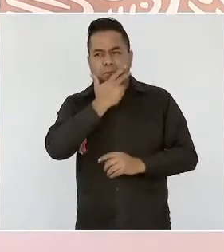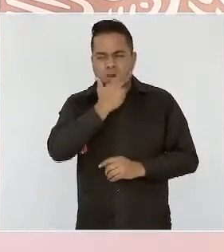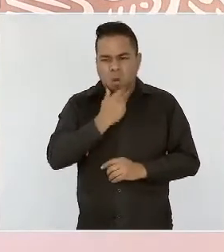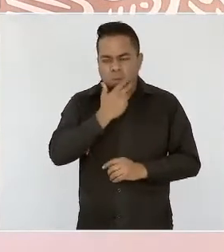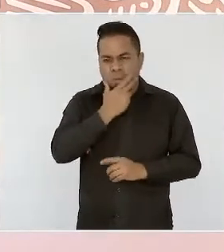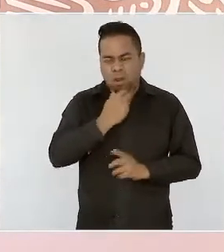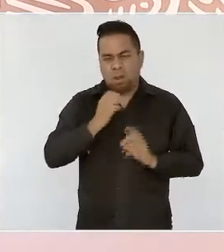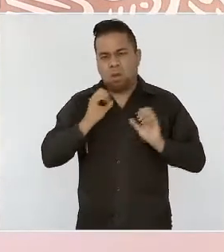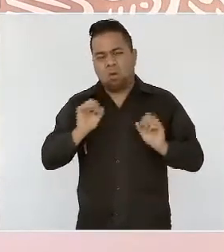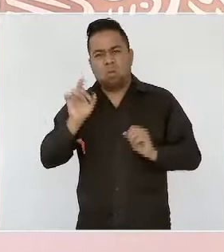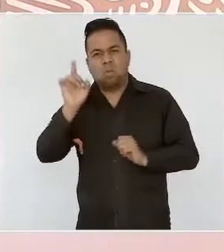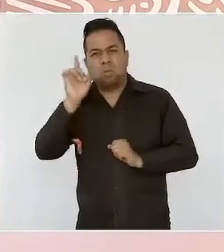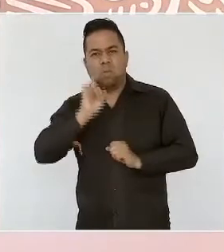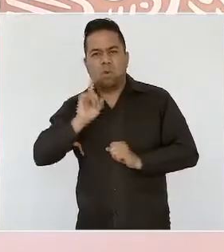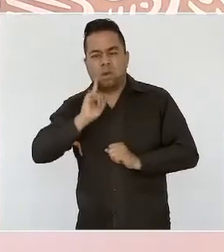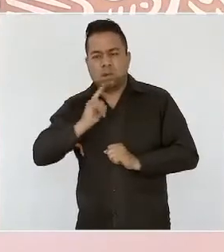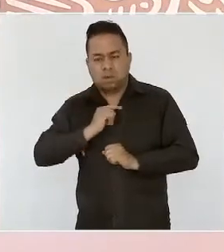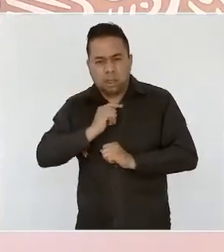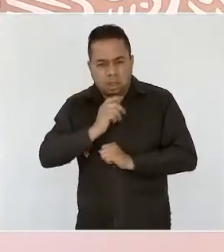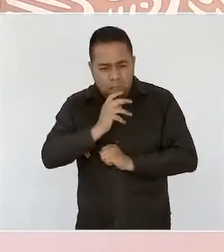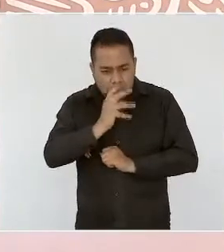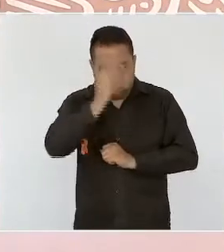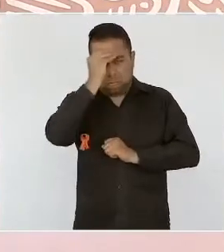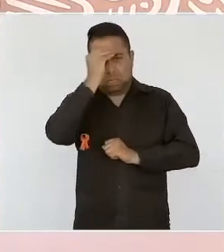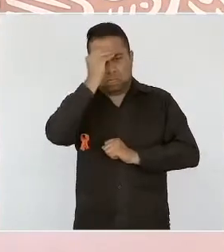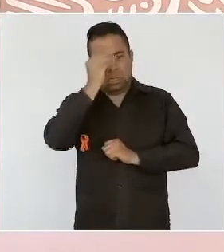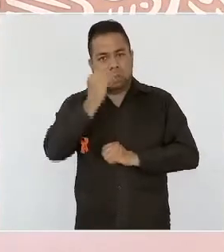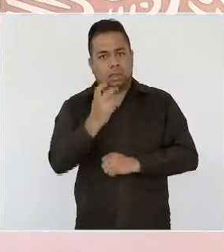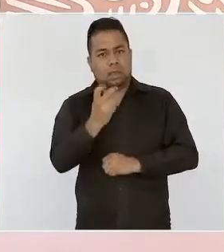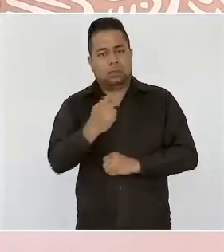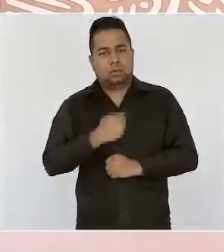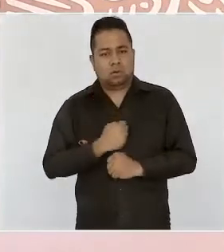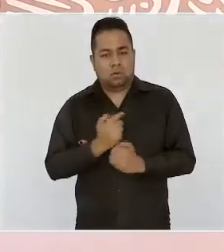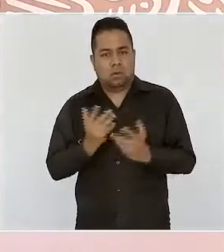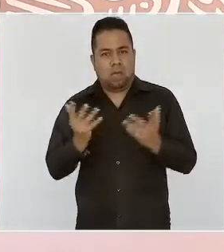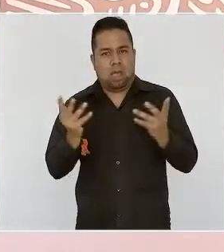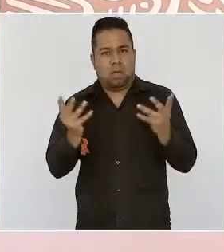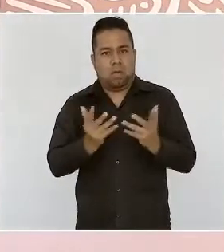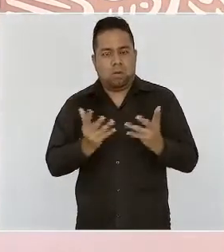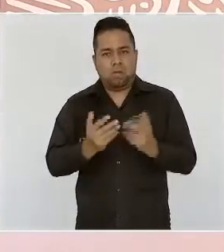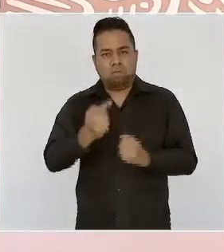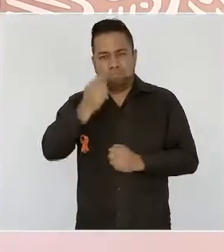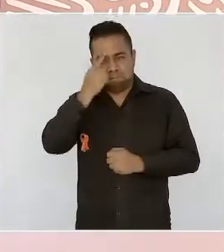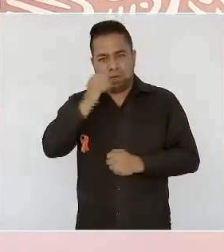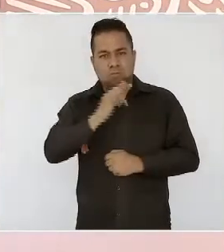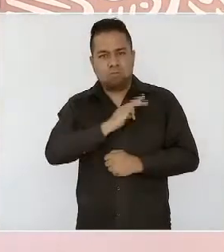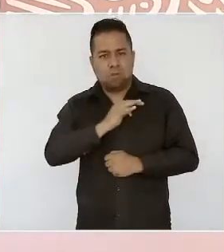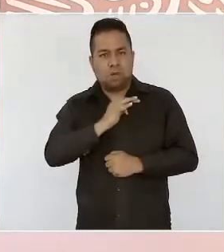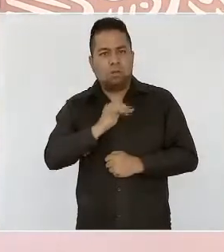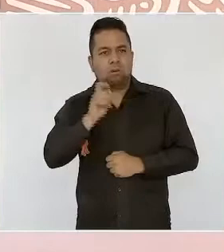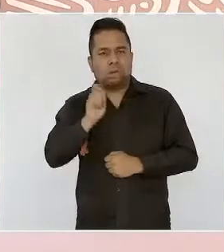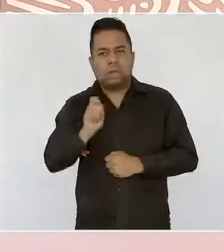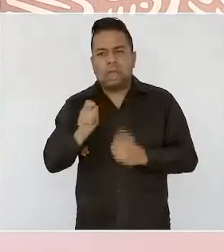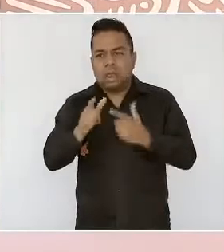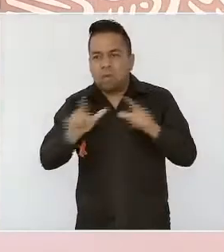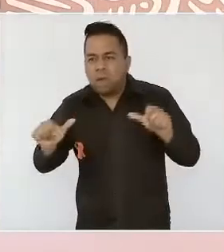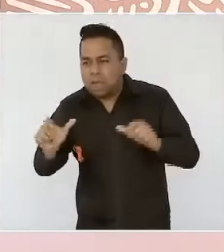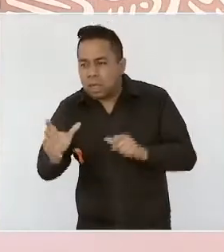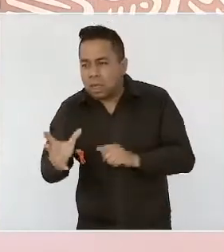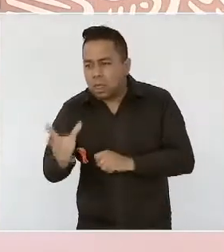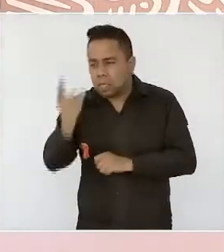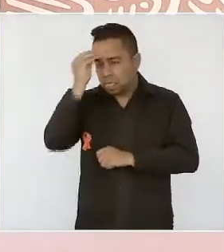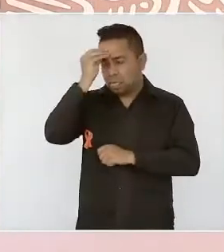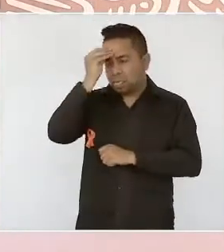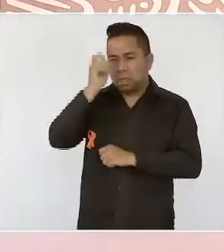nosotros aprendemos. Eso es lo que hacemos para lograr adquirir el lenguaje.